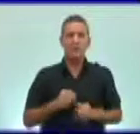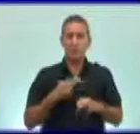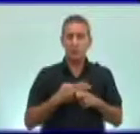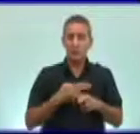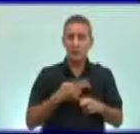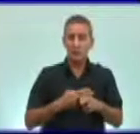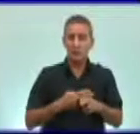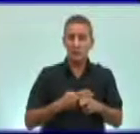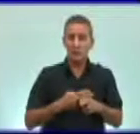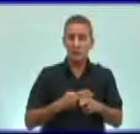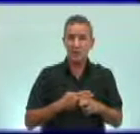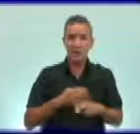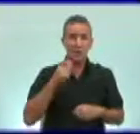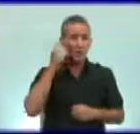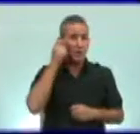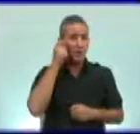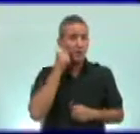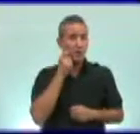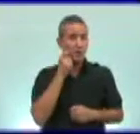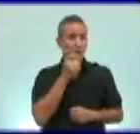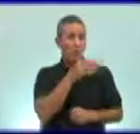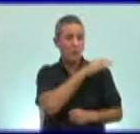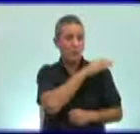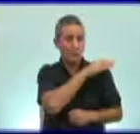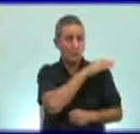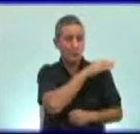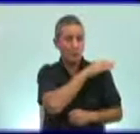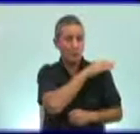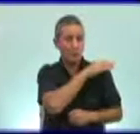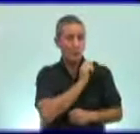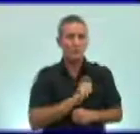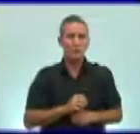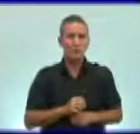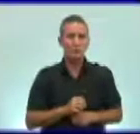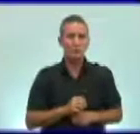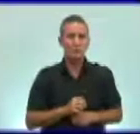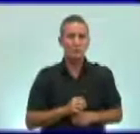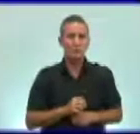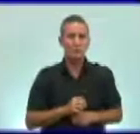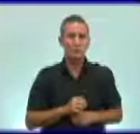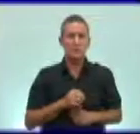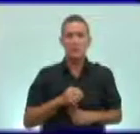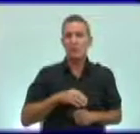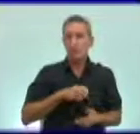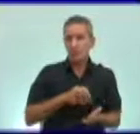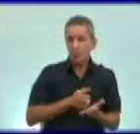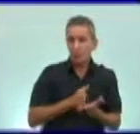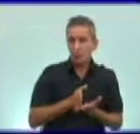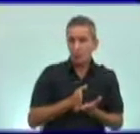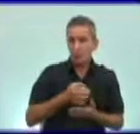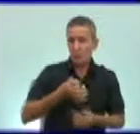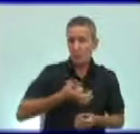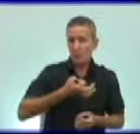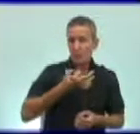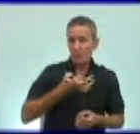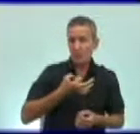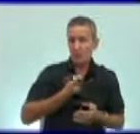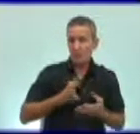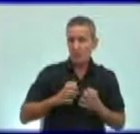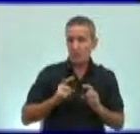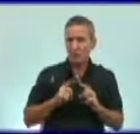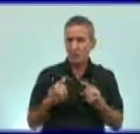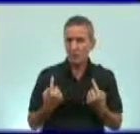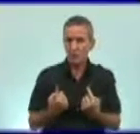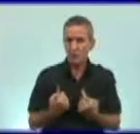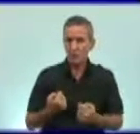diciendo Bolívar en otra carta a Antonio Leocadio Guzmán, en términos generales: yo no seré el